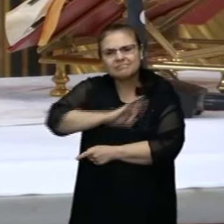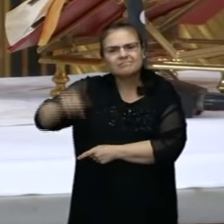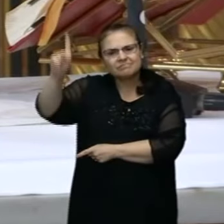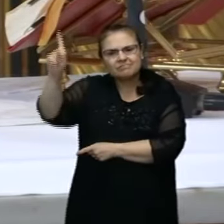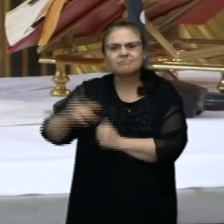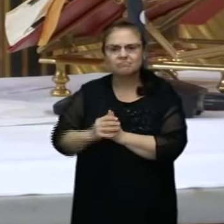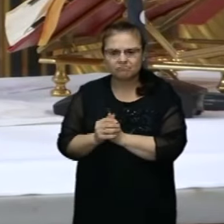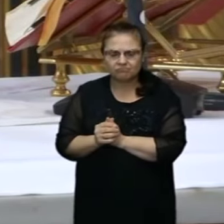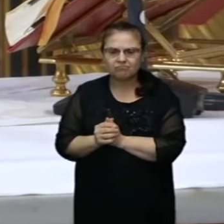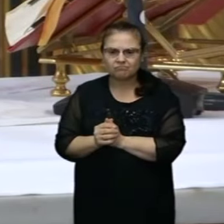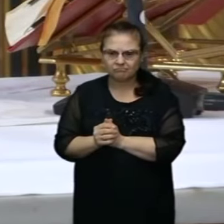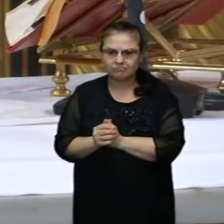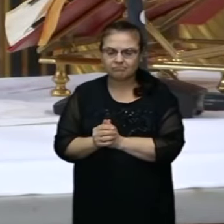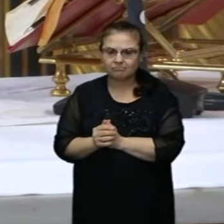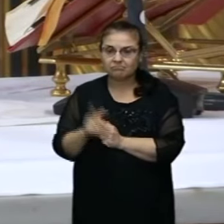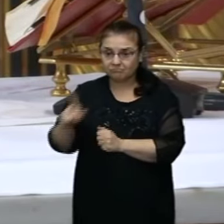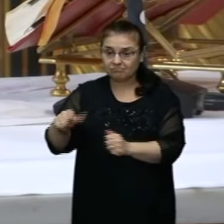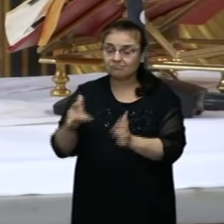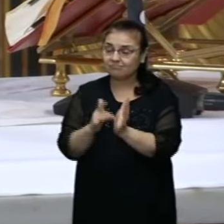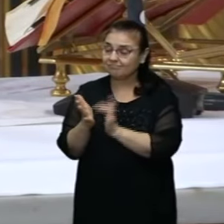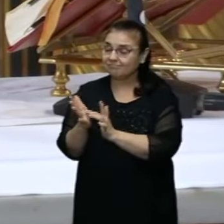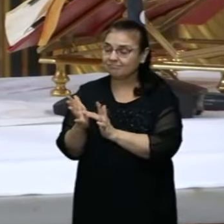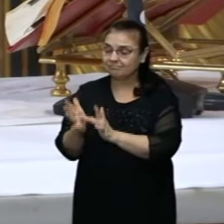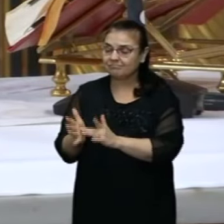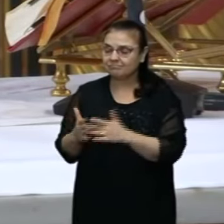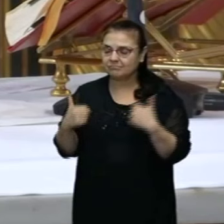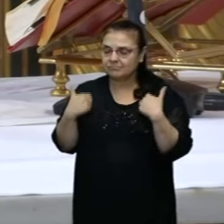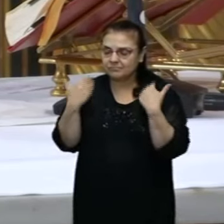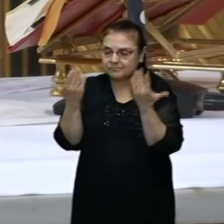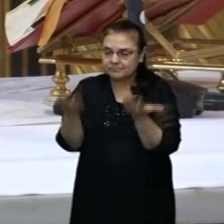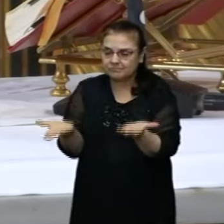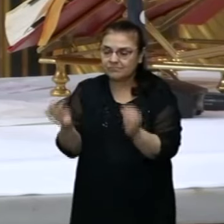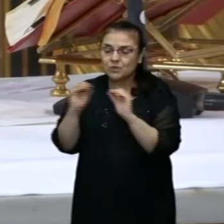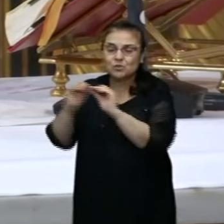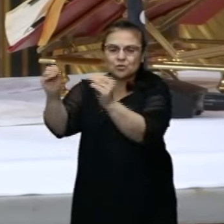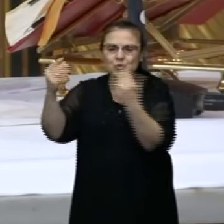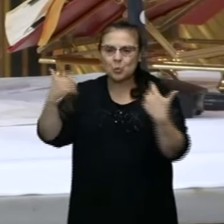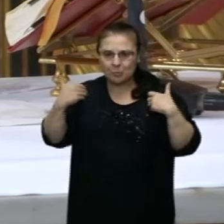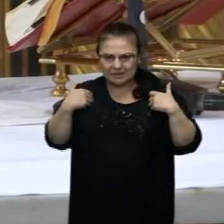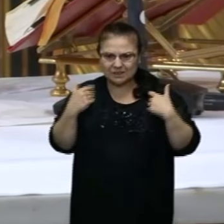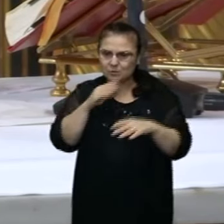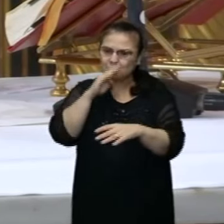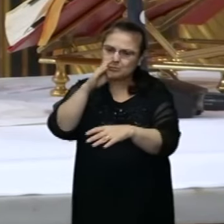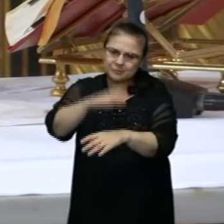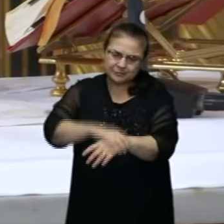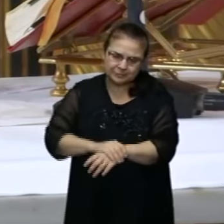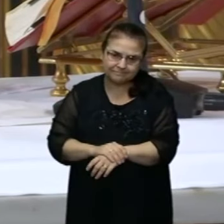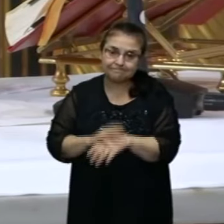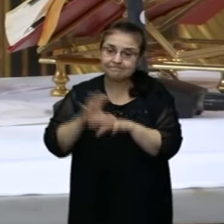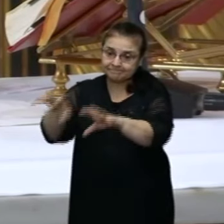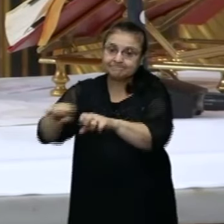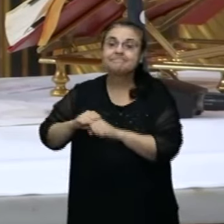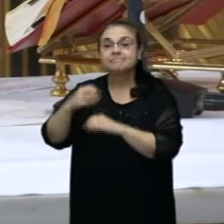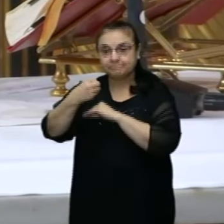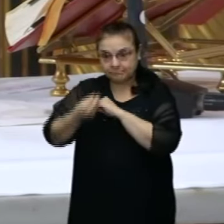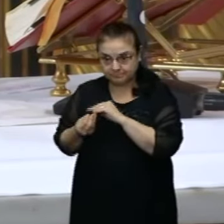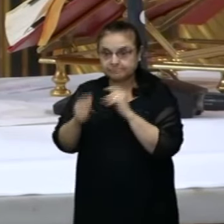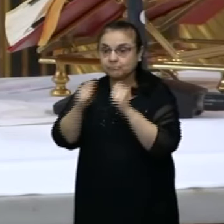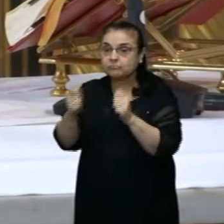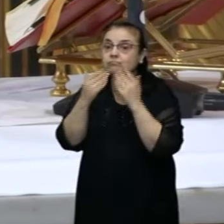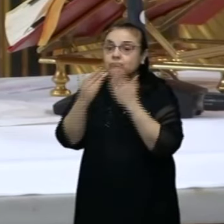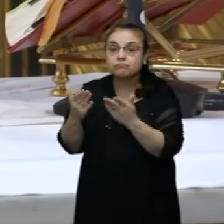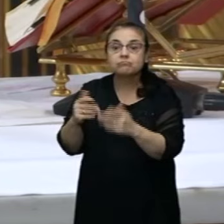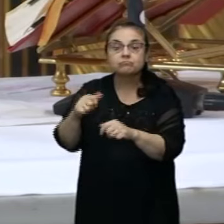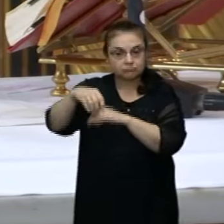Señor, el cual, cuando iba a ser entregado a su pasión, voluntariamente aceptada, tomó pan.